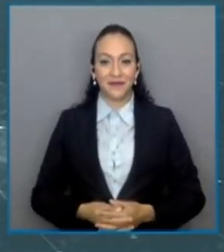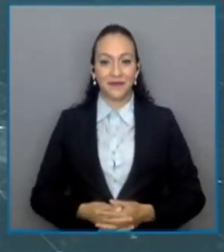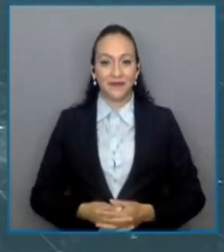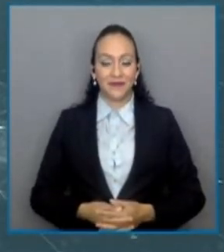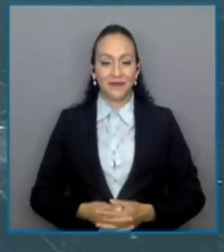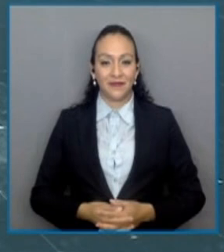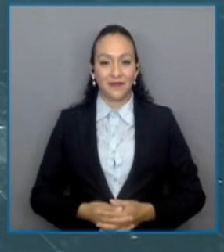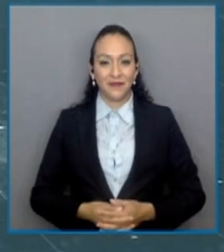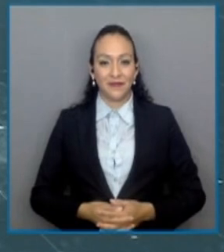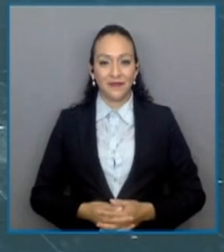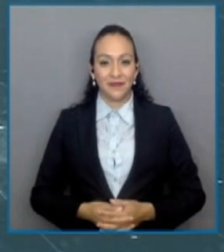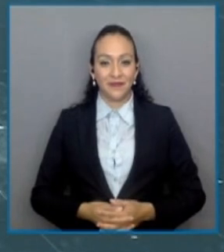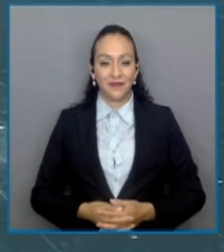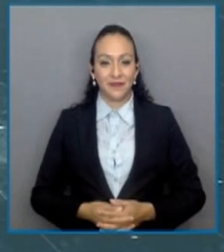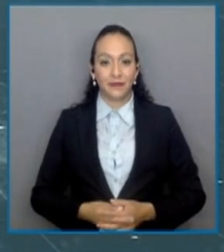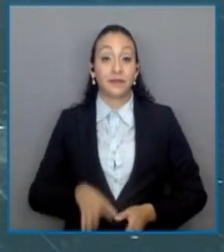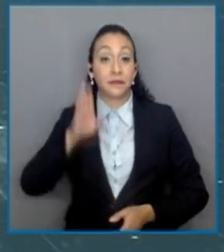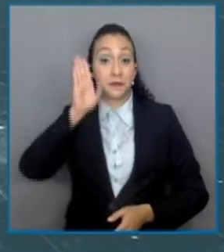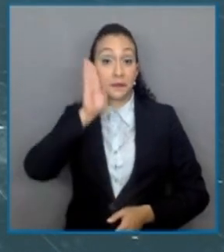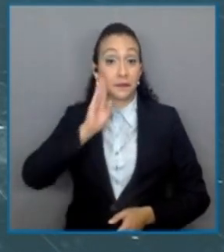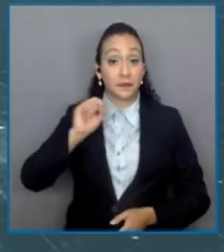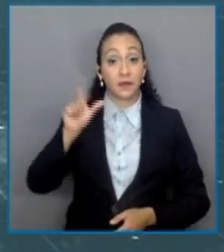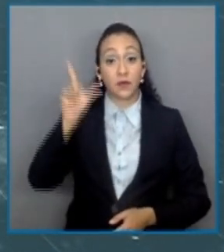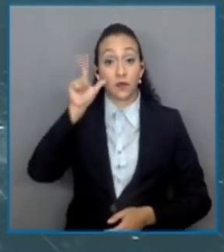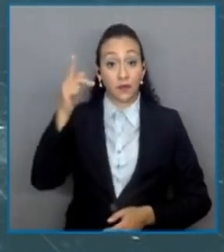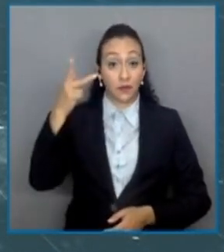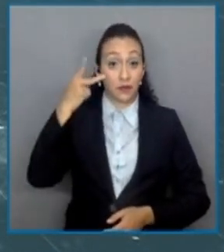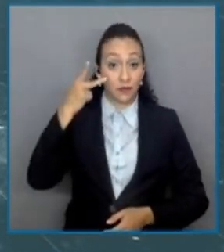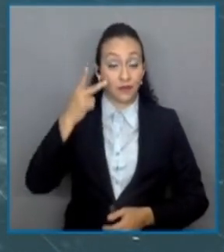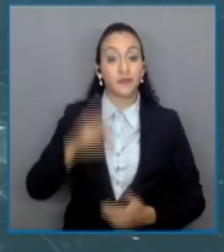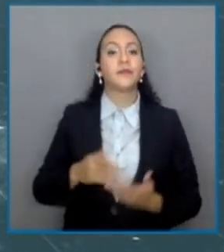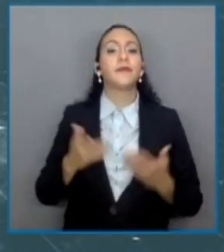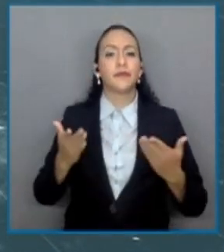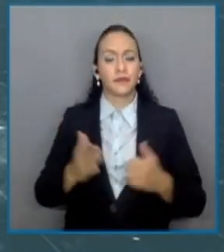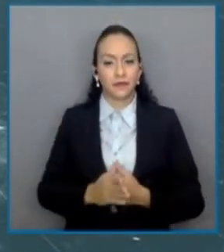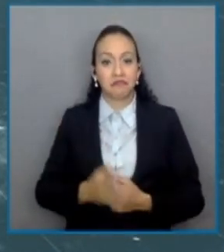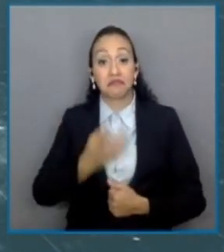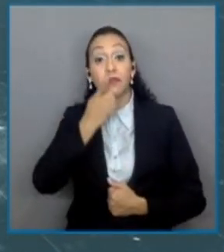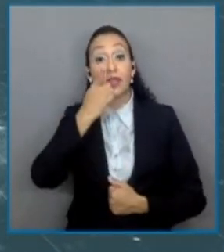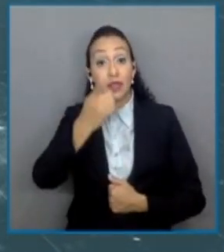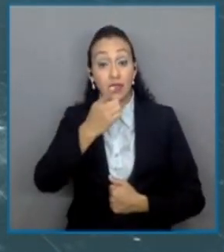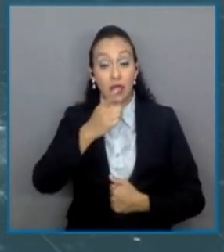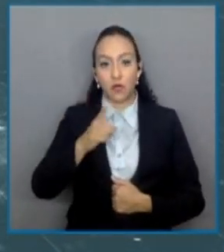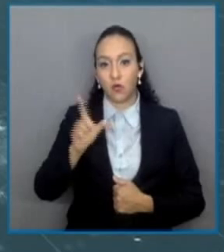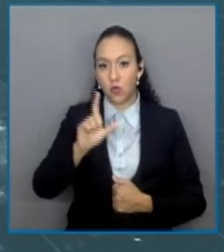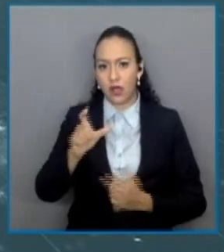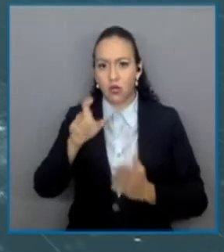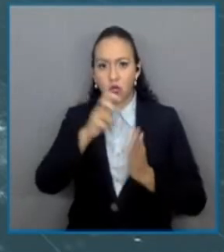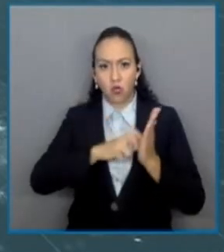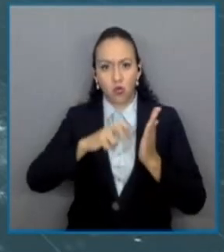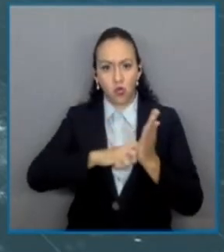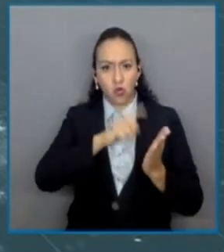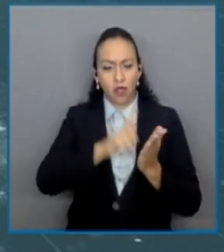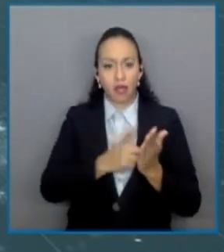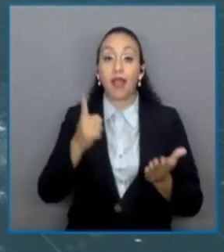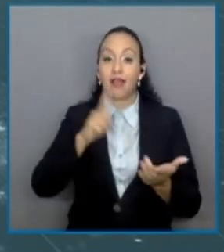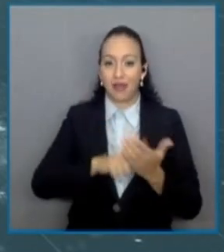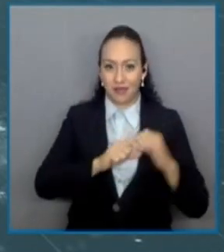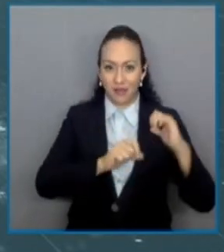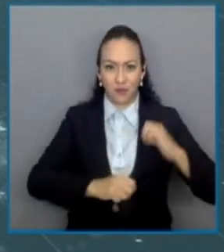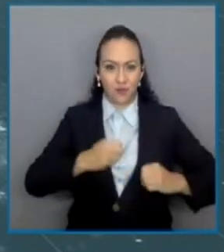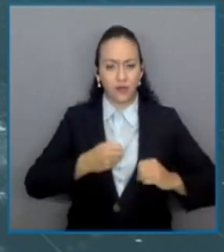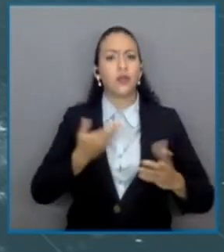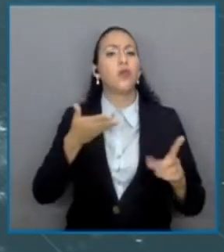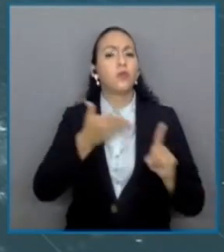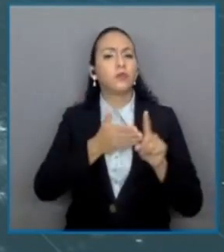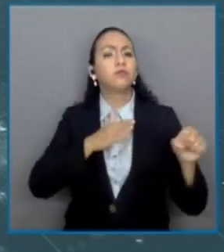La ministra presidenta Norma Lucía Piña aseguró que toda reforma al Poder Judicial debe enfocarse en garantizar